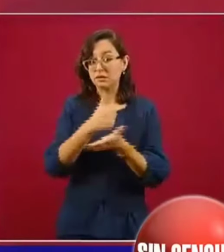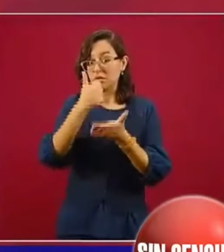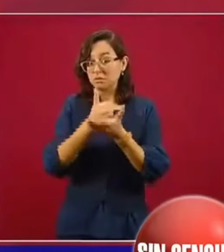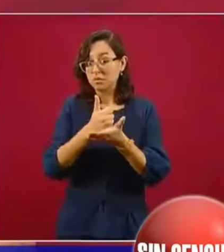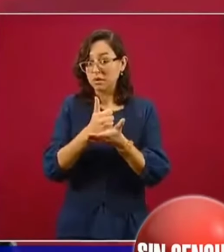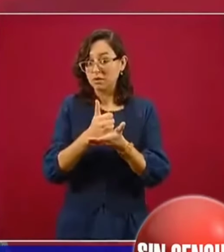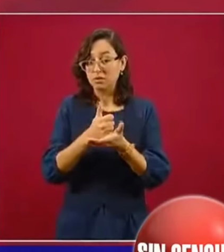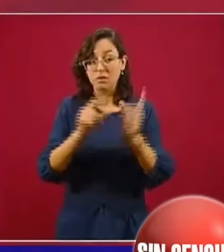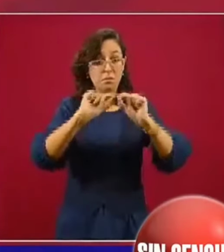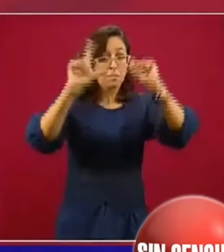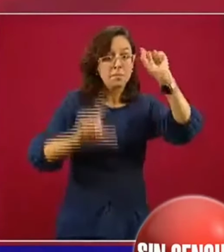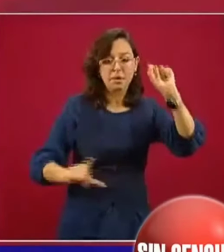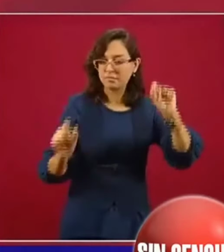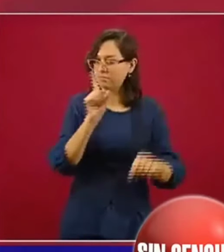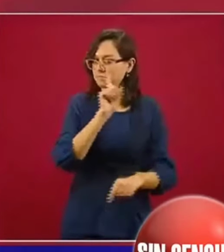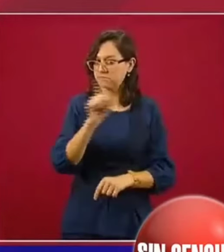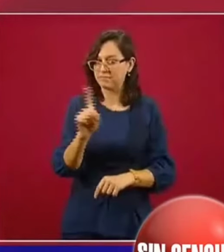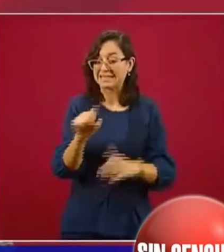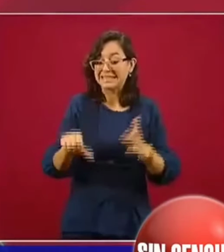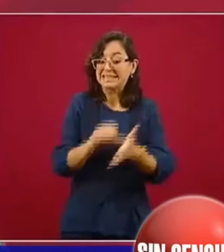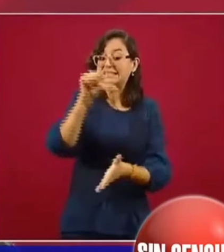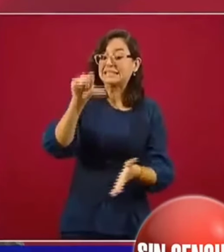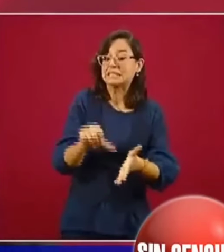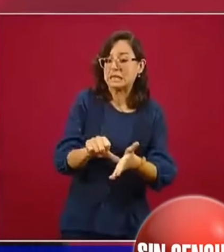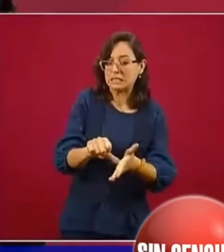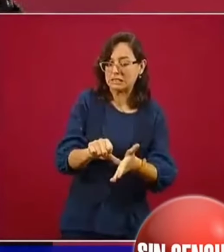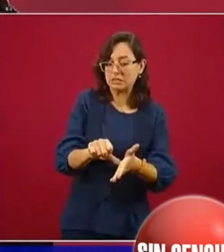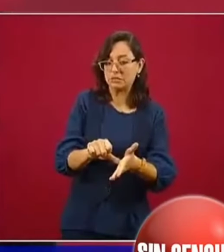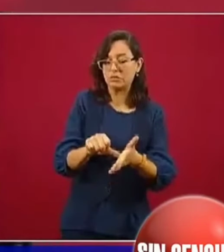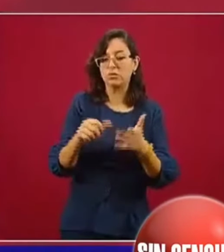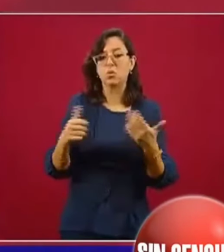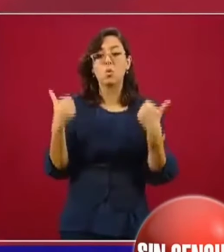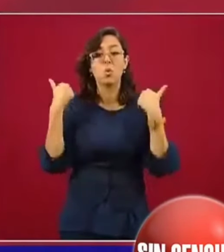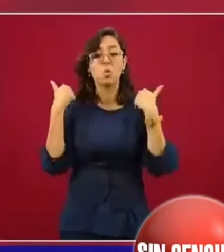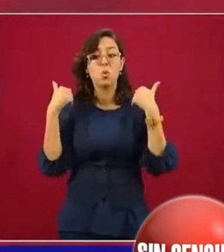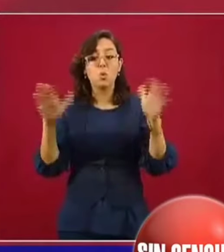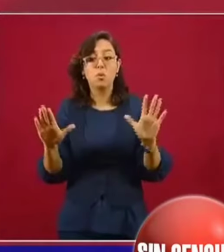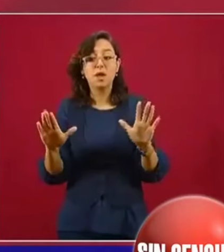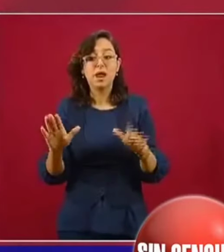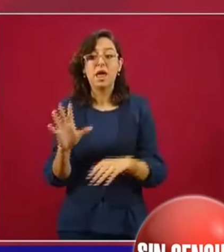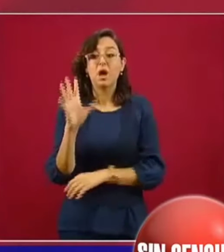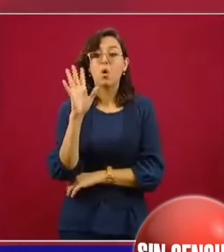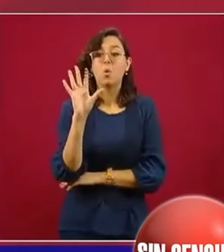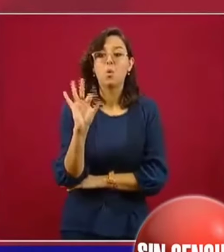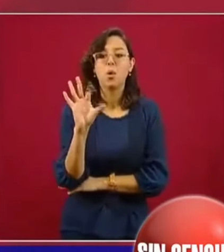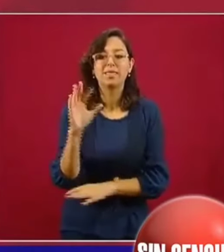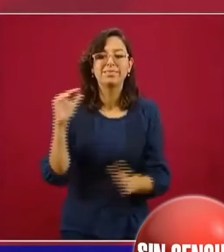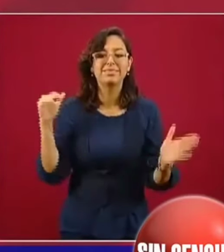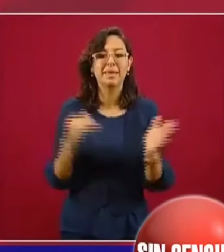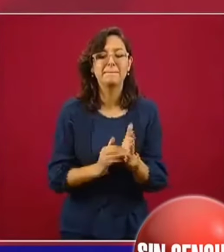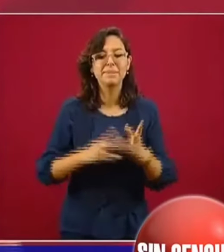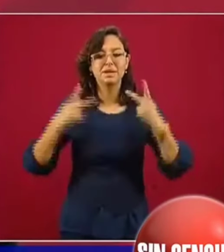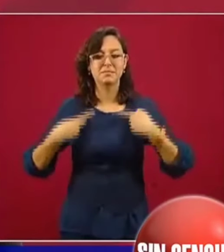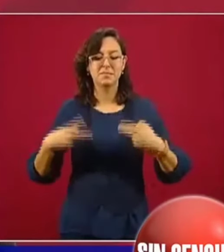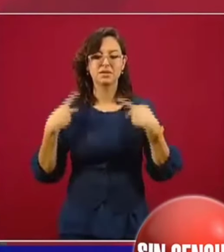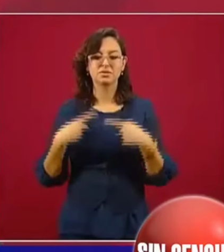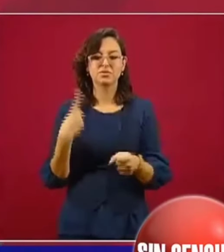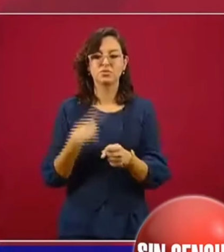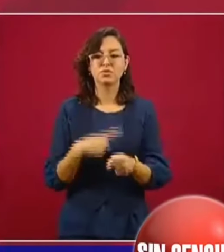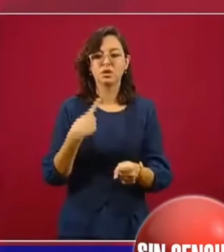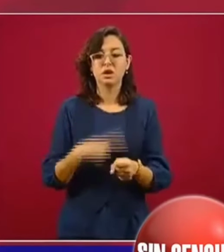país. Para el Valle de México, esa curva hubiera llegado a cerca de 40,000 casos en